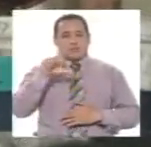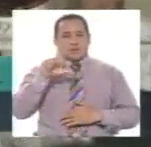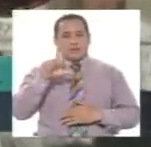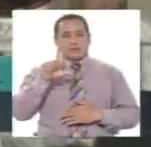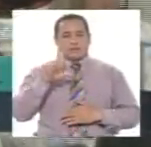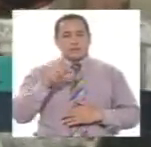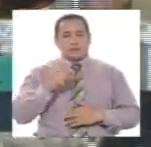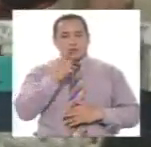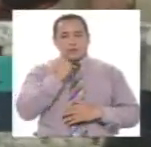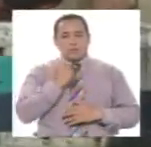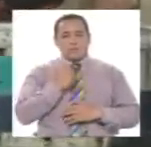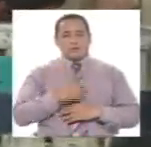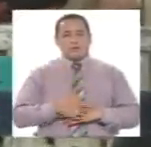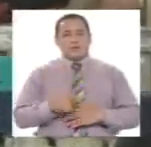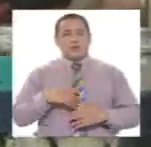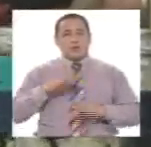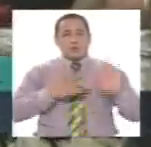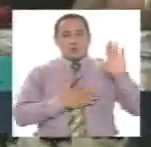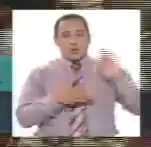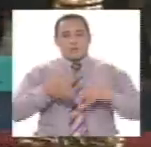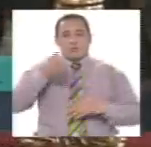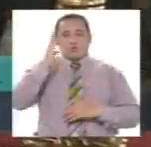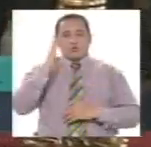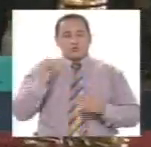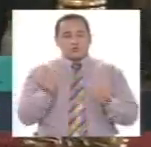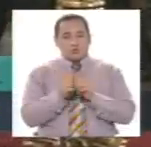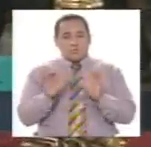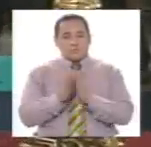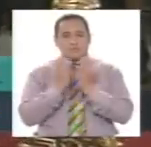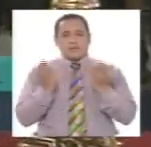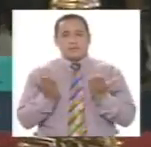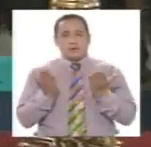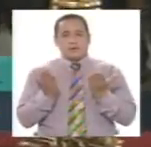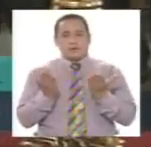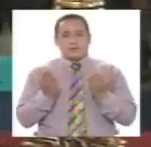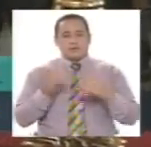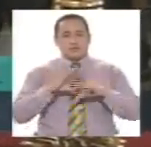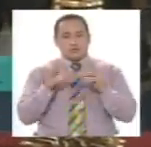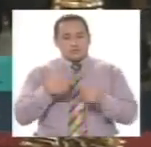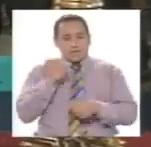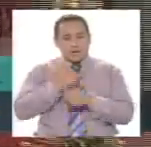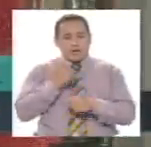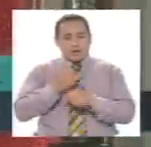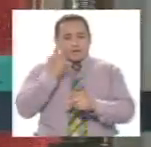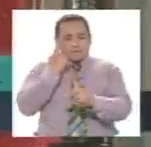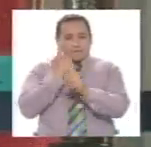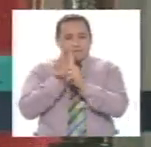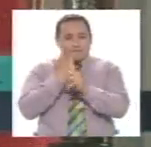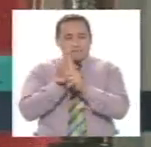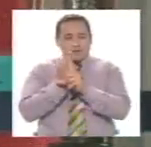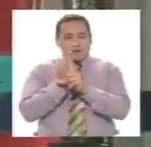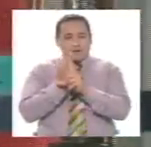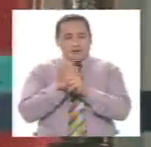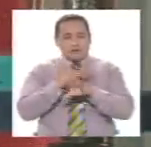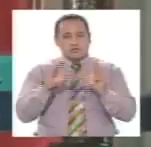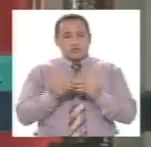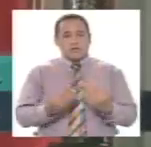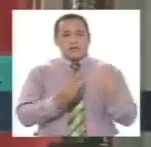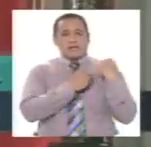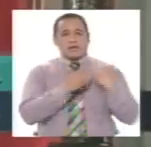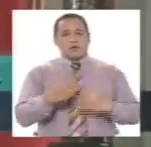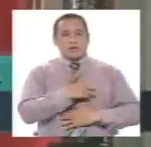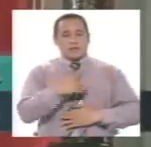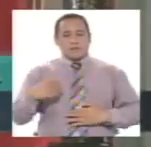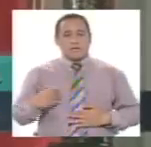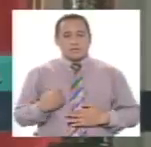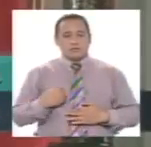Otálora, juráis por Dios y estos santos evangelios desempeñar leal y fielmente el cargo de